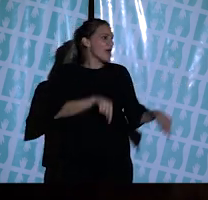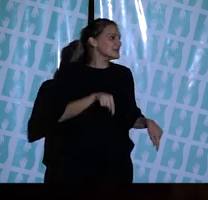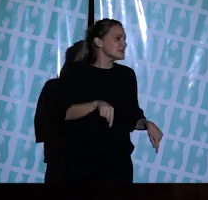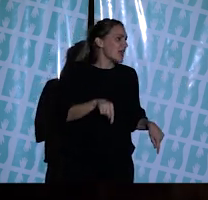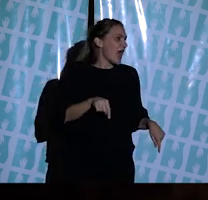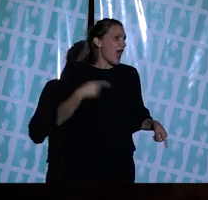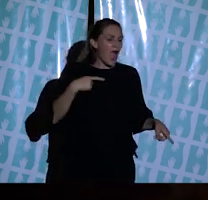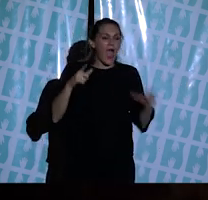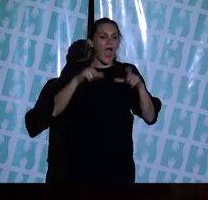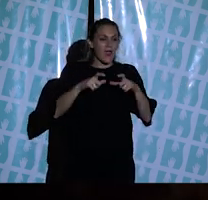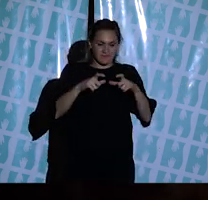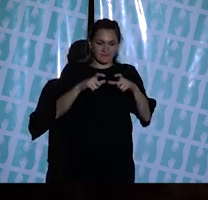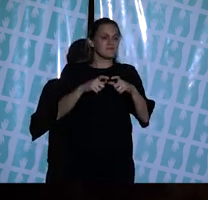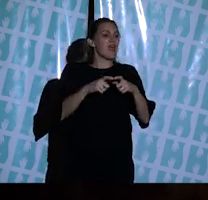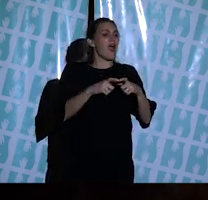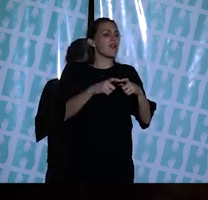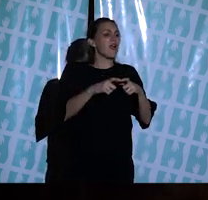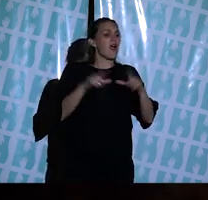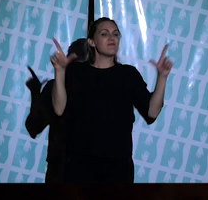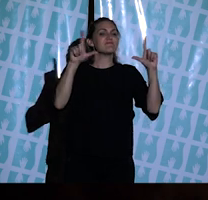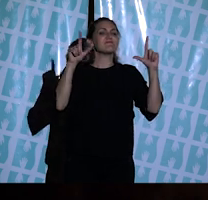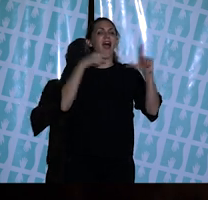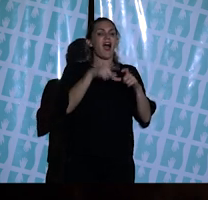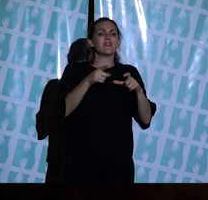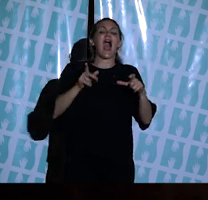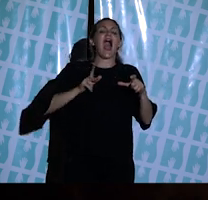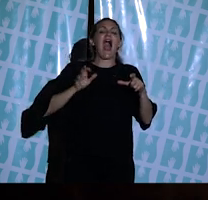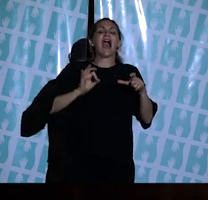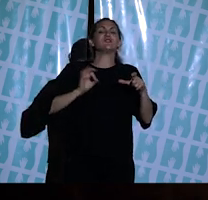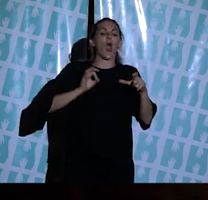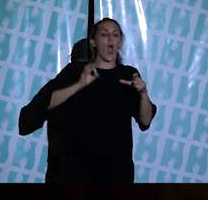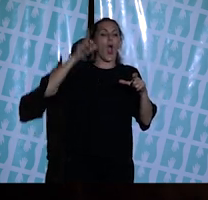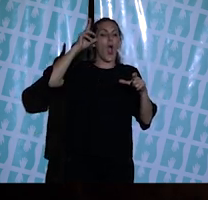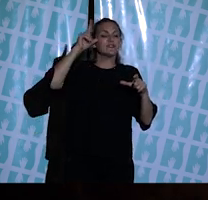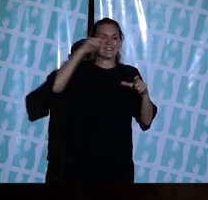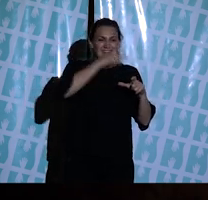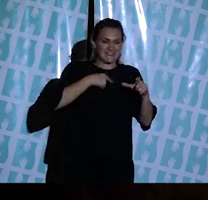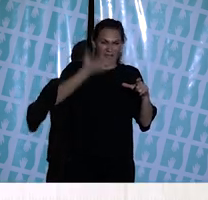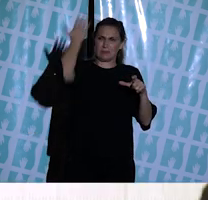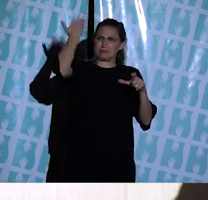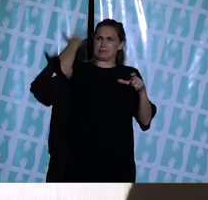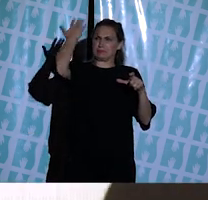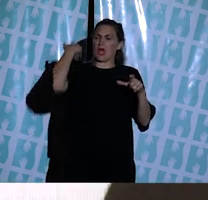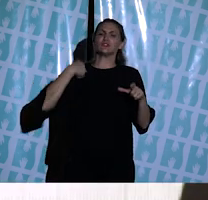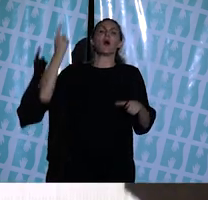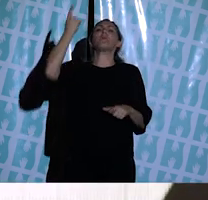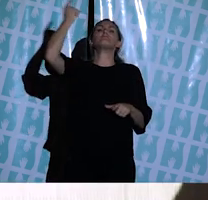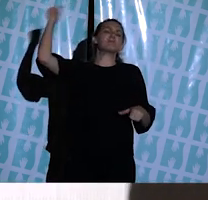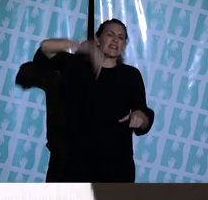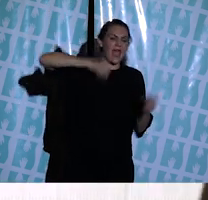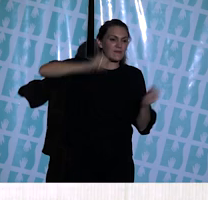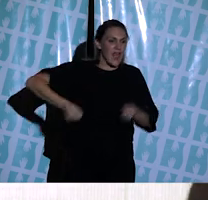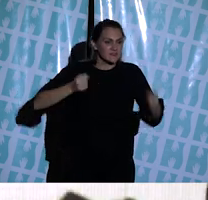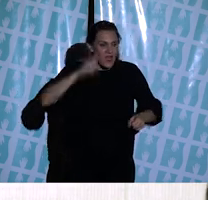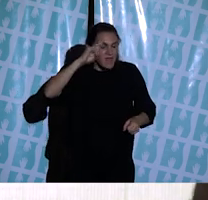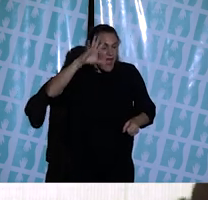Este es el posavasos del año 87, es decir, cuando yo vine a Bariloche, y eso